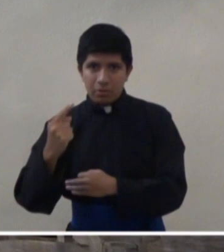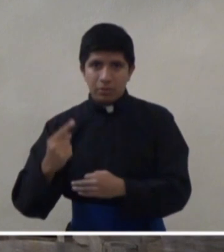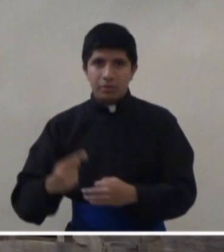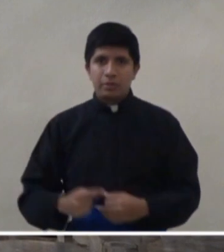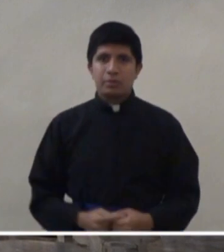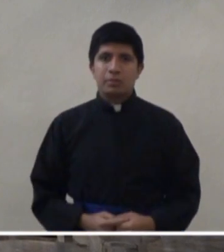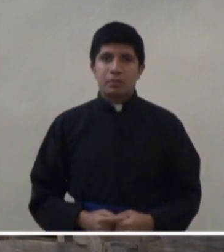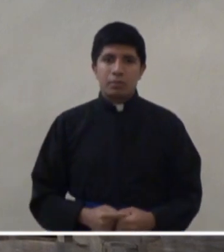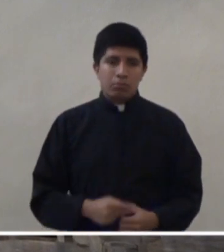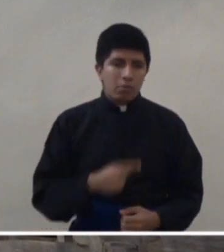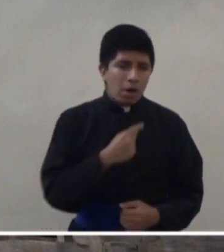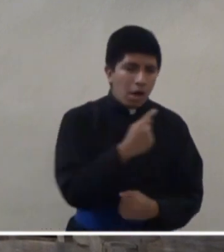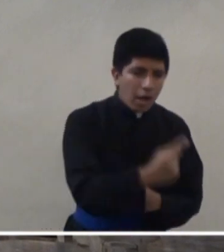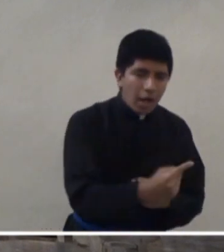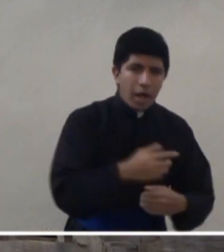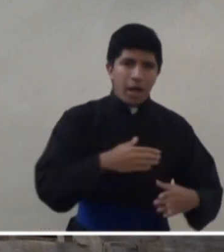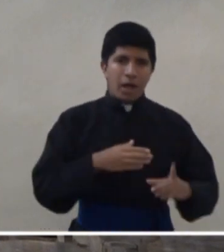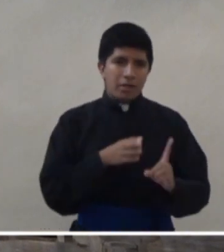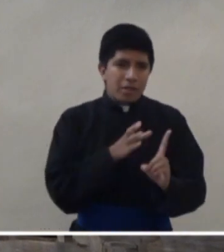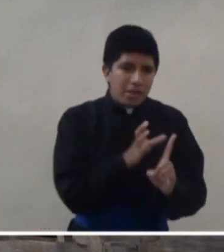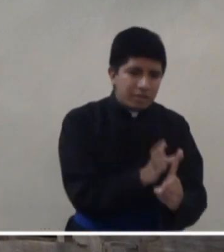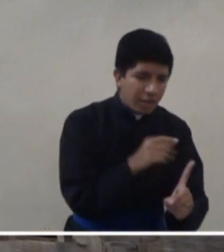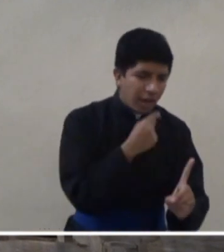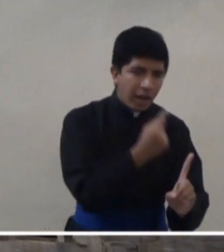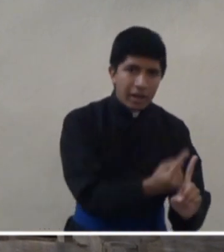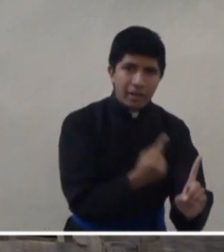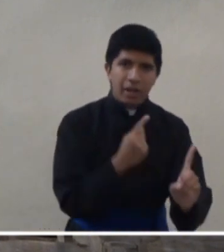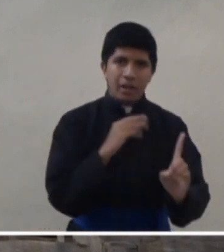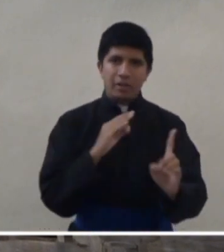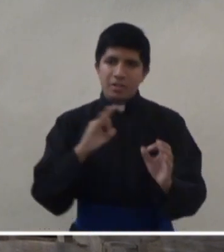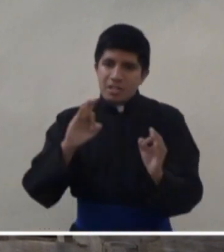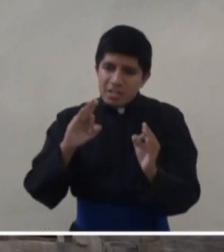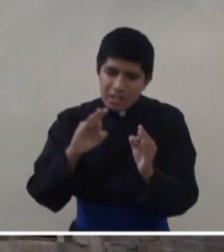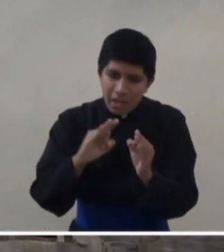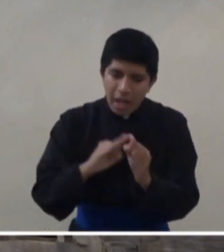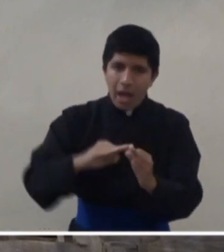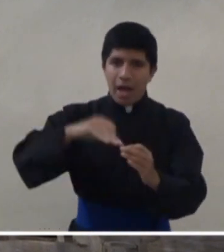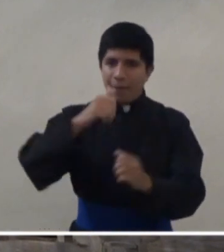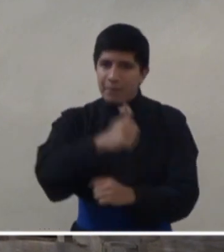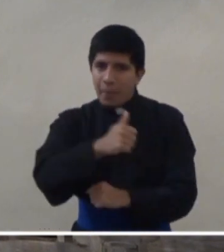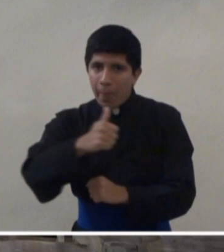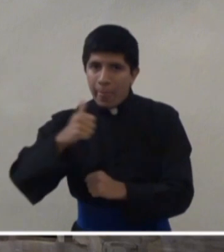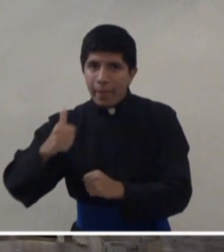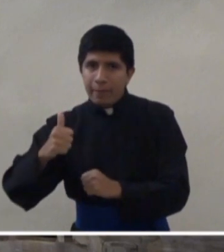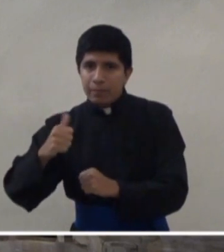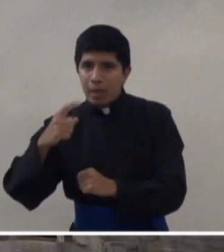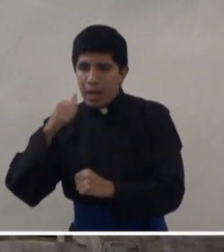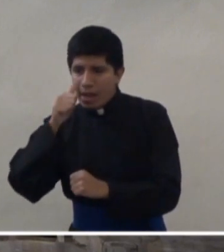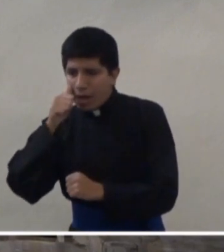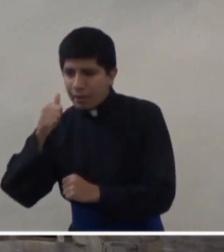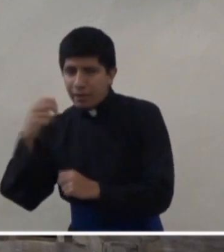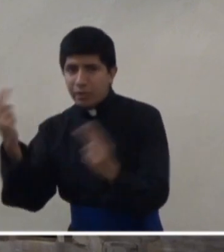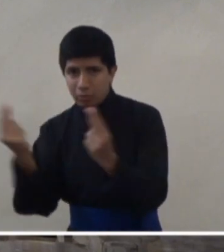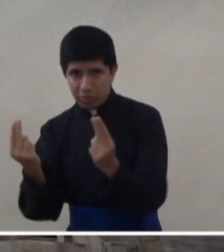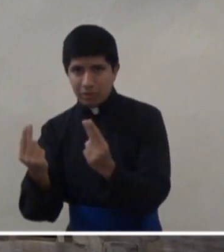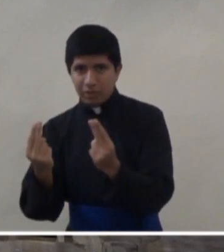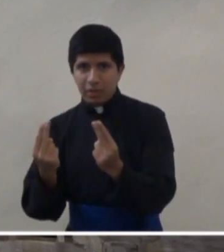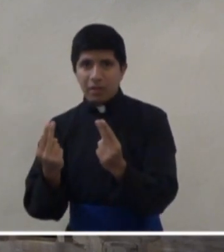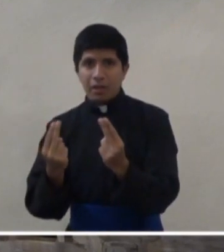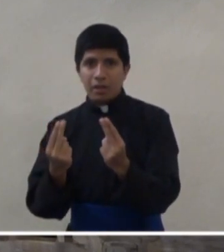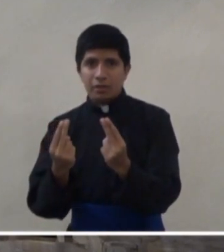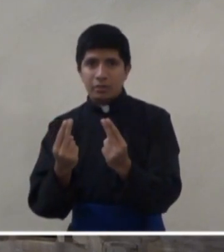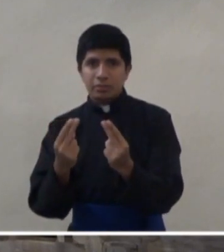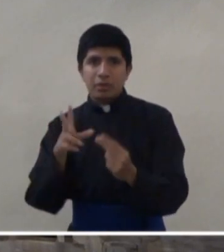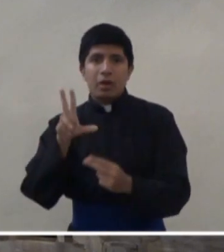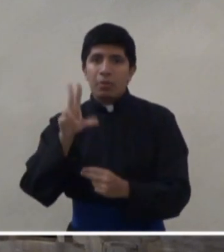Se interesa por cada una de ellas. Está atento a sus necesidades.